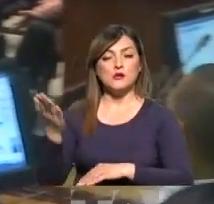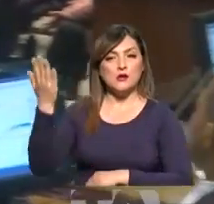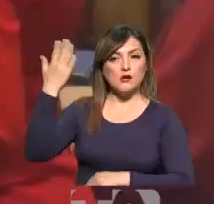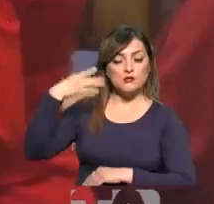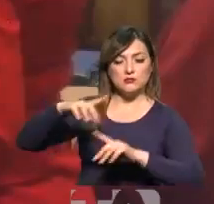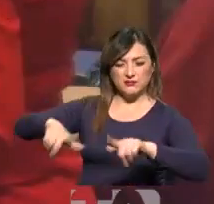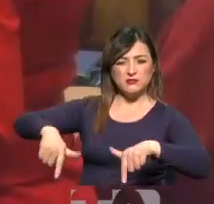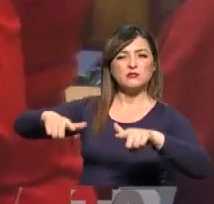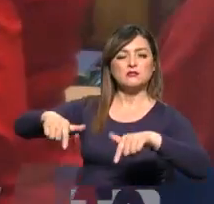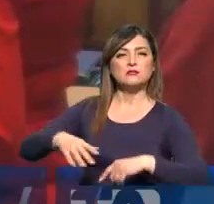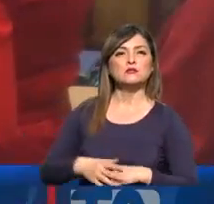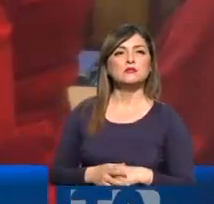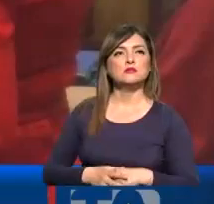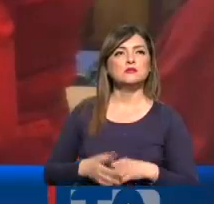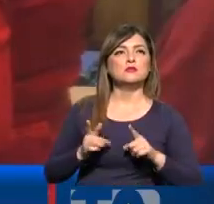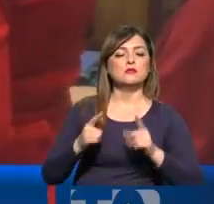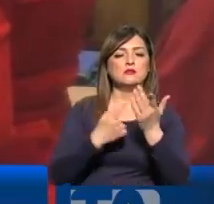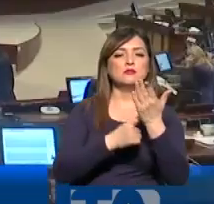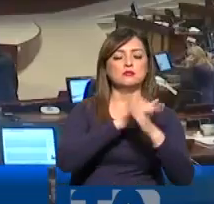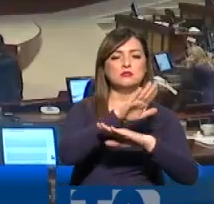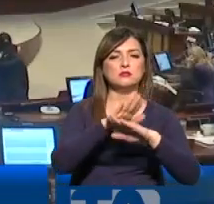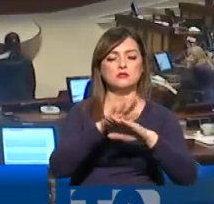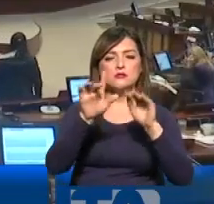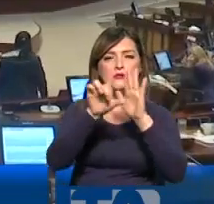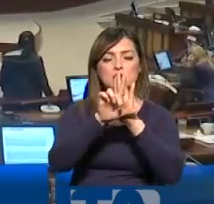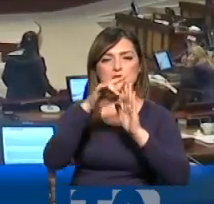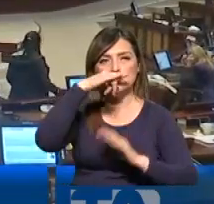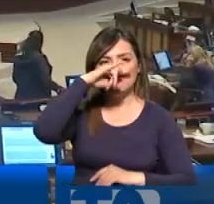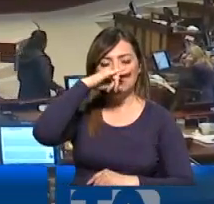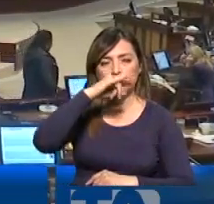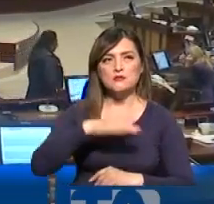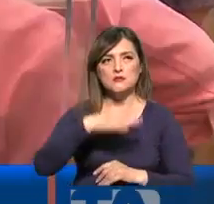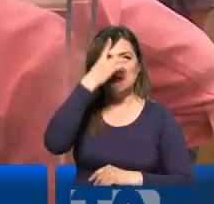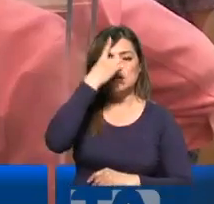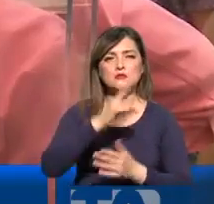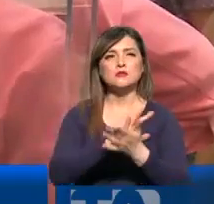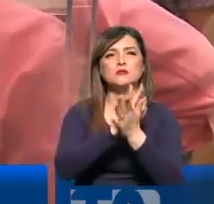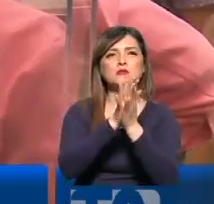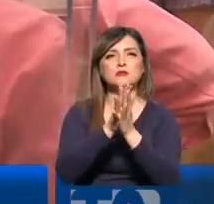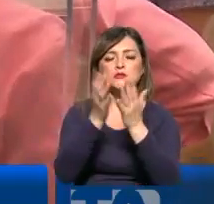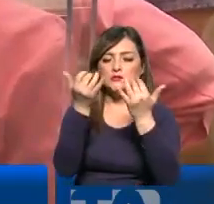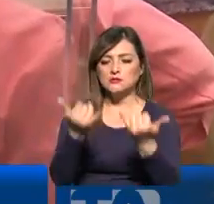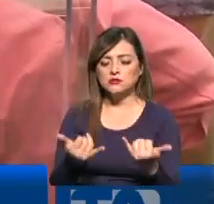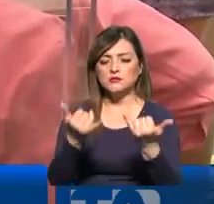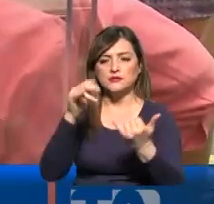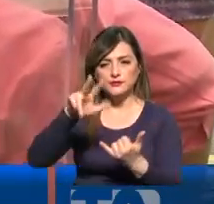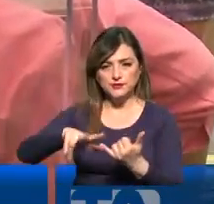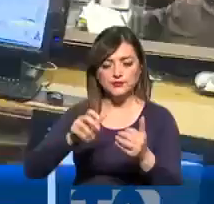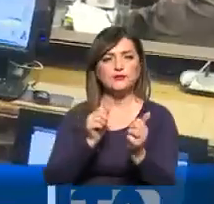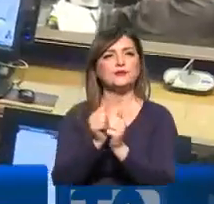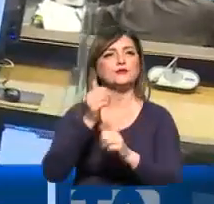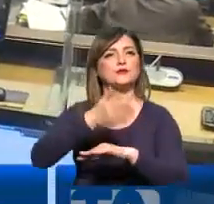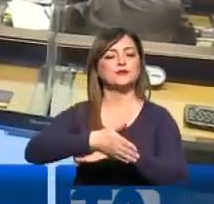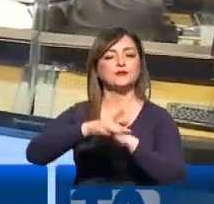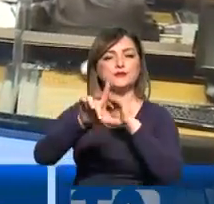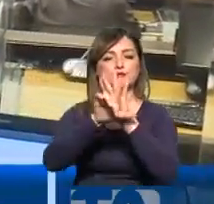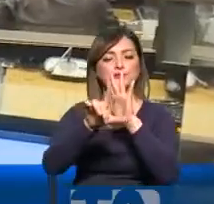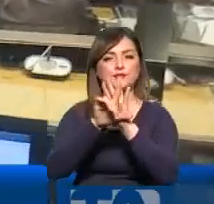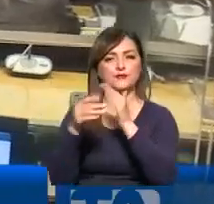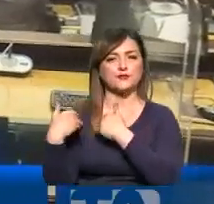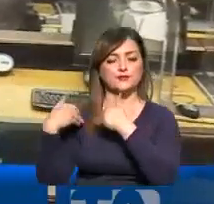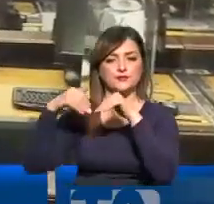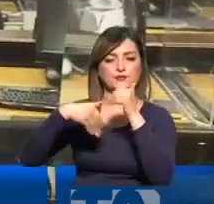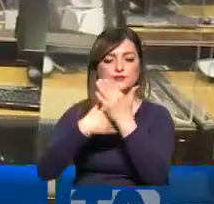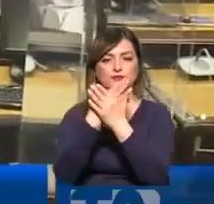anterior agotó el debate sobre el Código de la Niñez, pero no se tomó una decisión. Ahora, 3 meses después, la ley está en manos